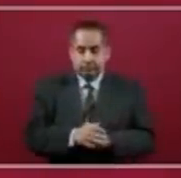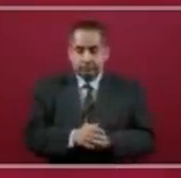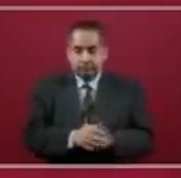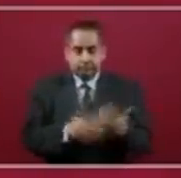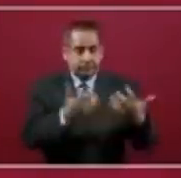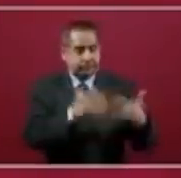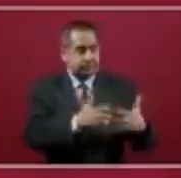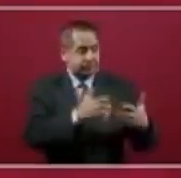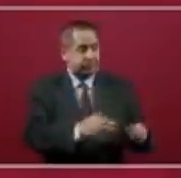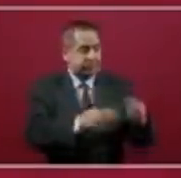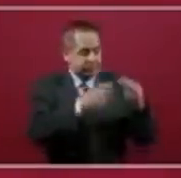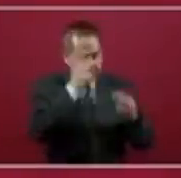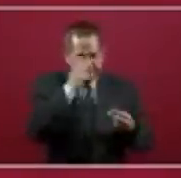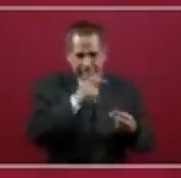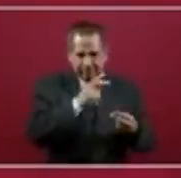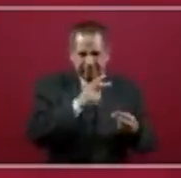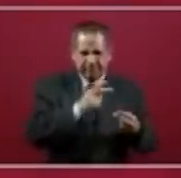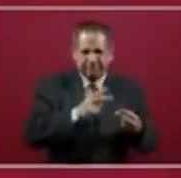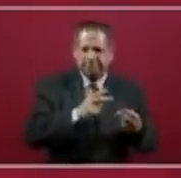una planta de fertilizante